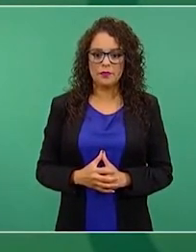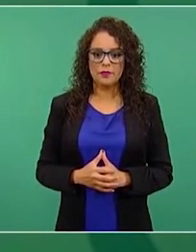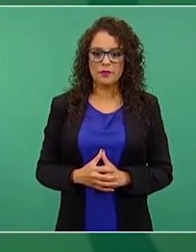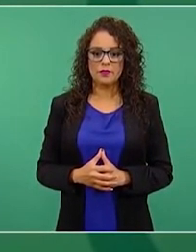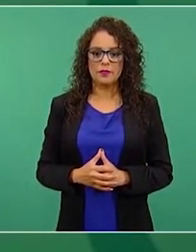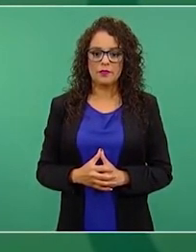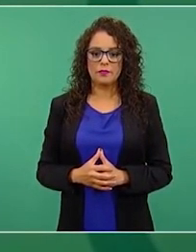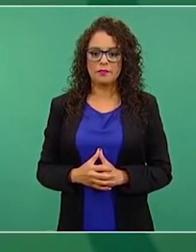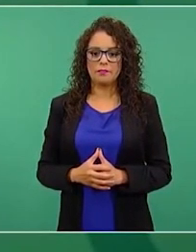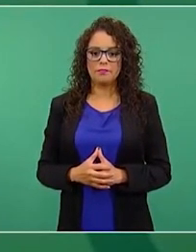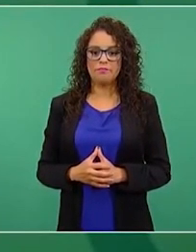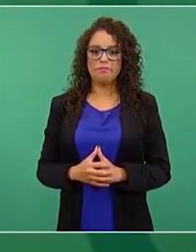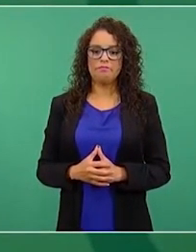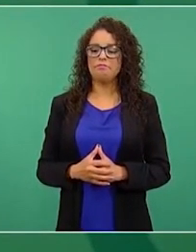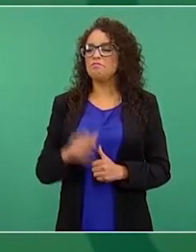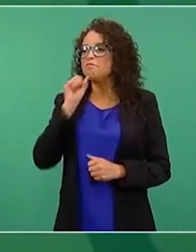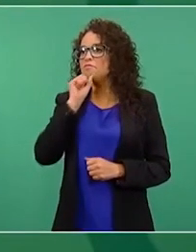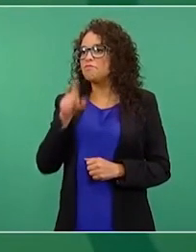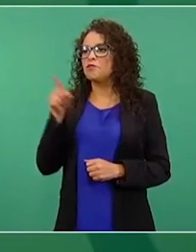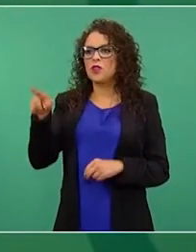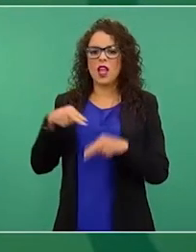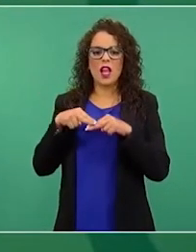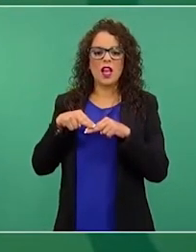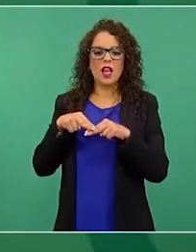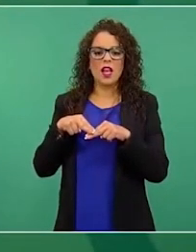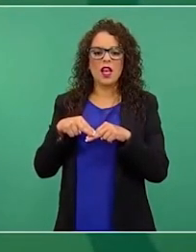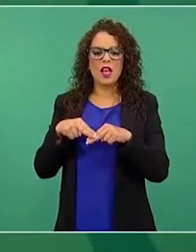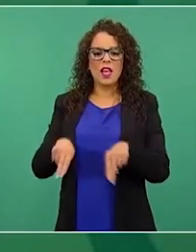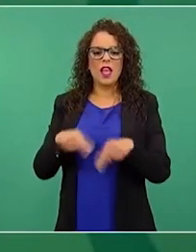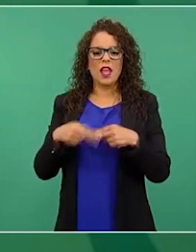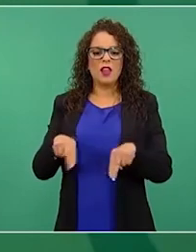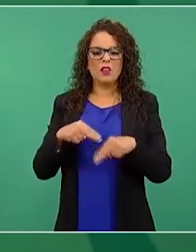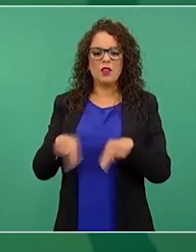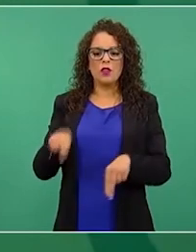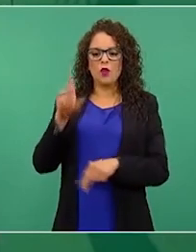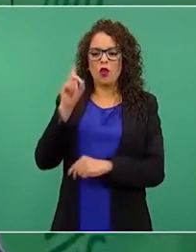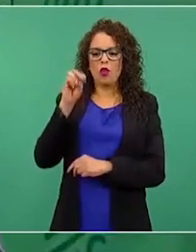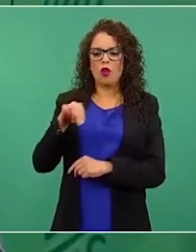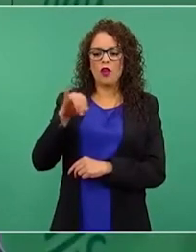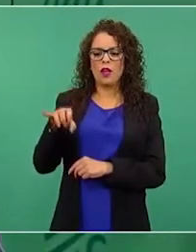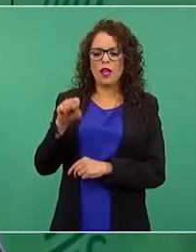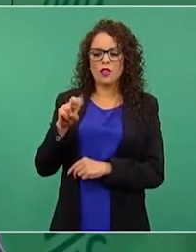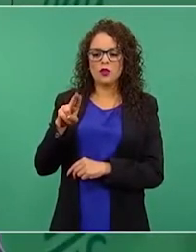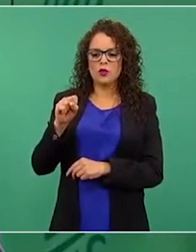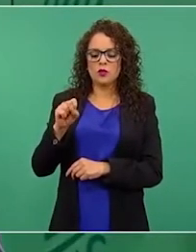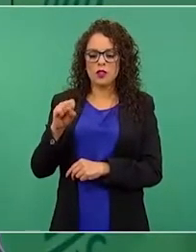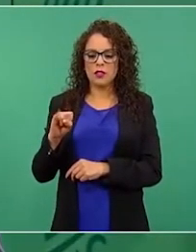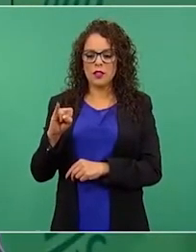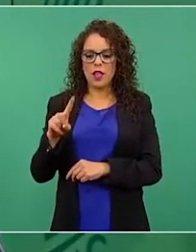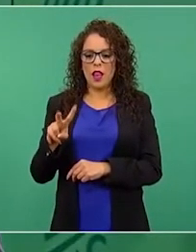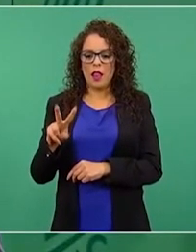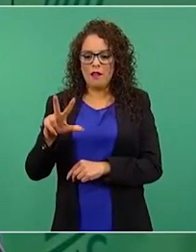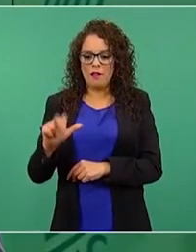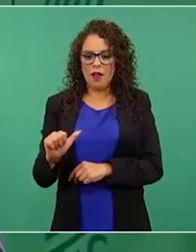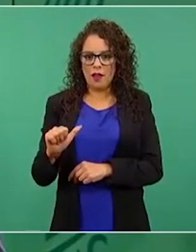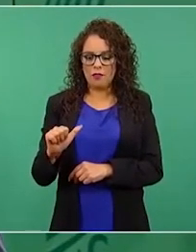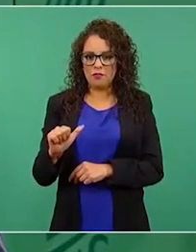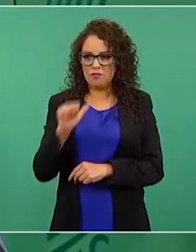ni de el nieto de don Jesús Silva Gerson.